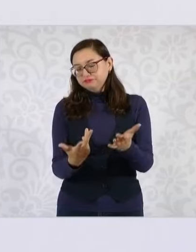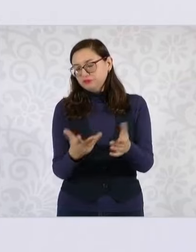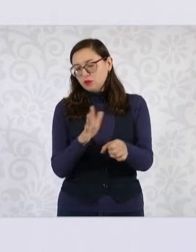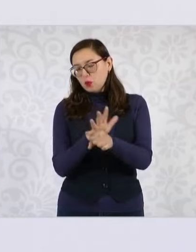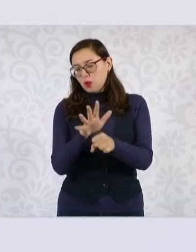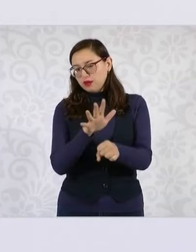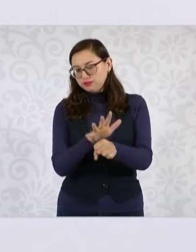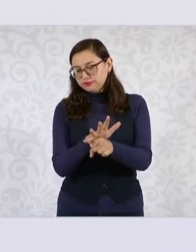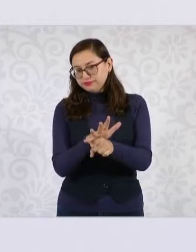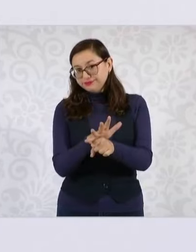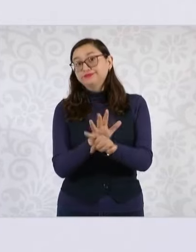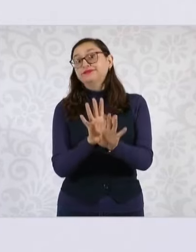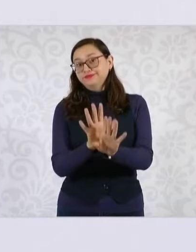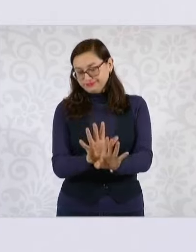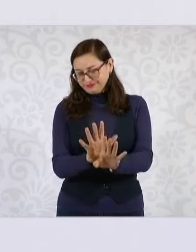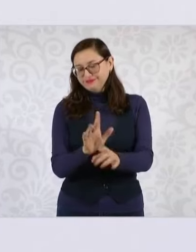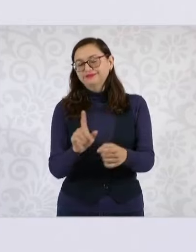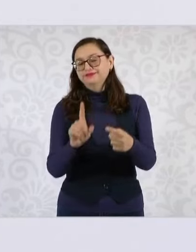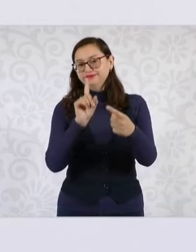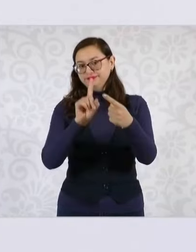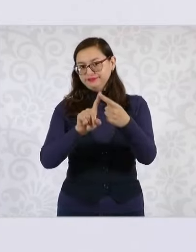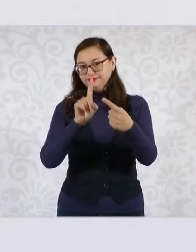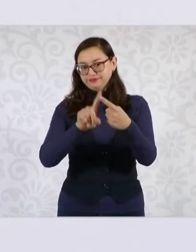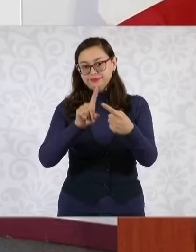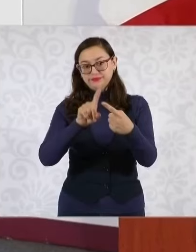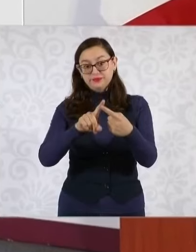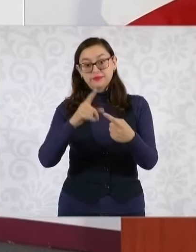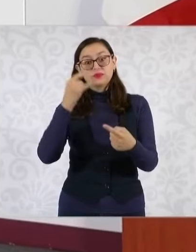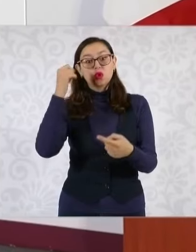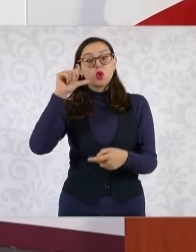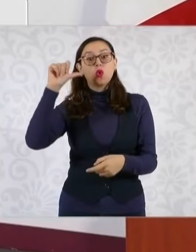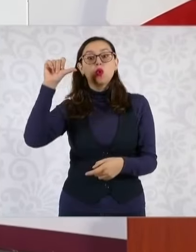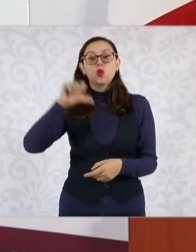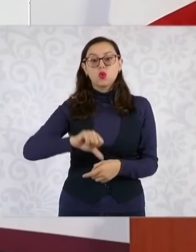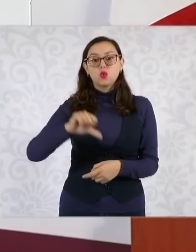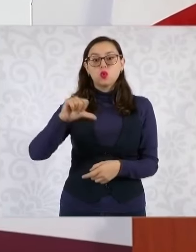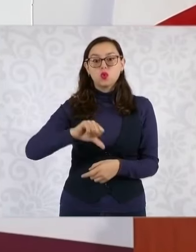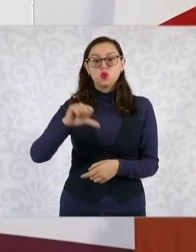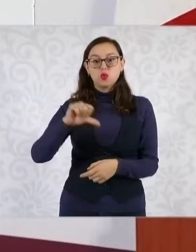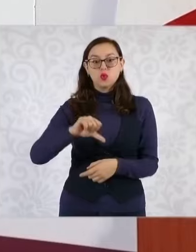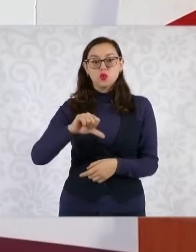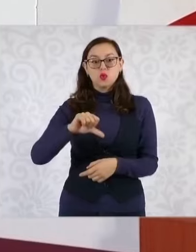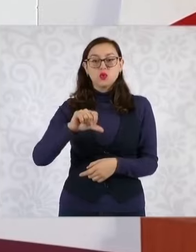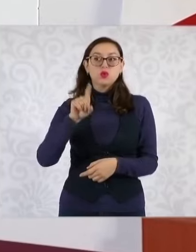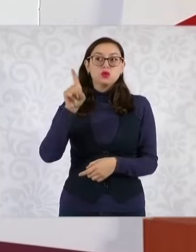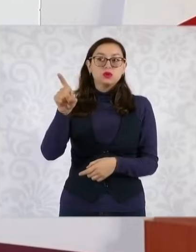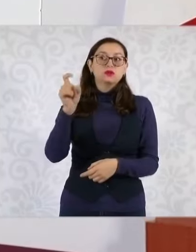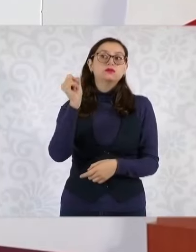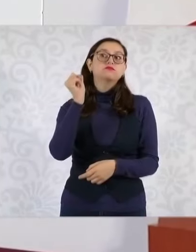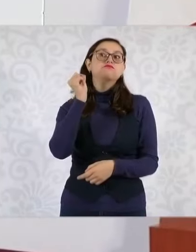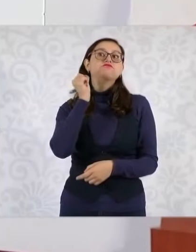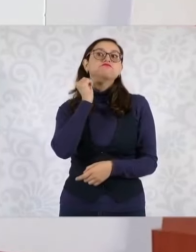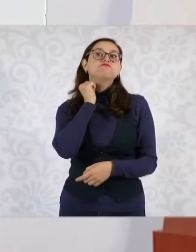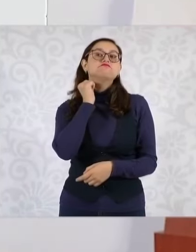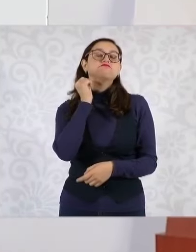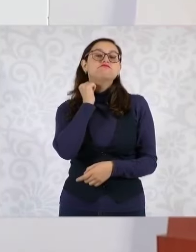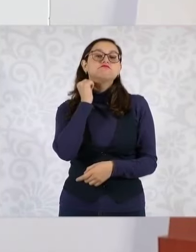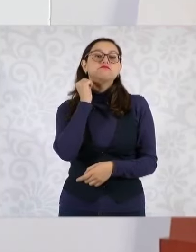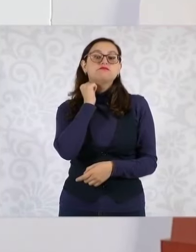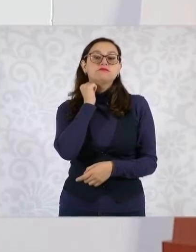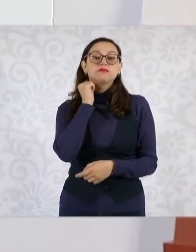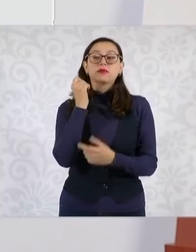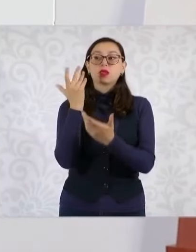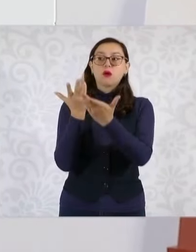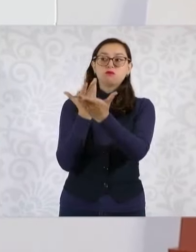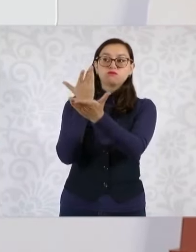gabinetes estatales. Aunque poner las leyes y ya no cambia automáticamente las cosas, sí puede acelerar algunos cambios. Ahora